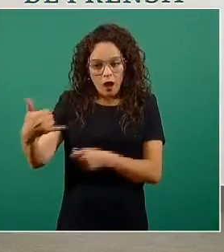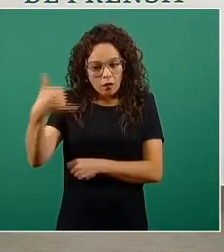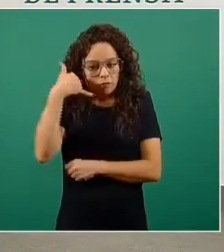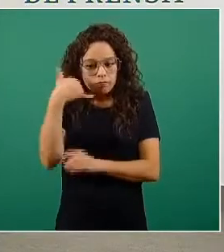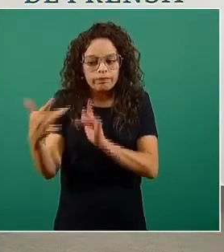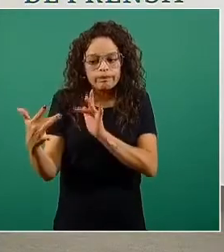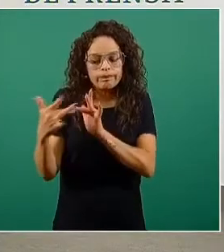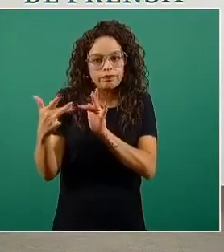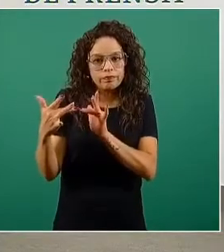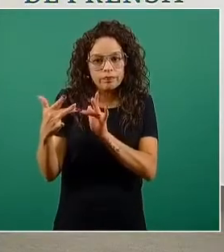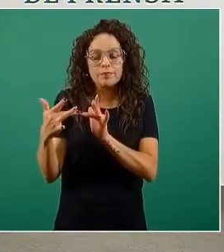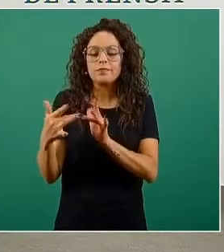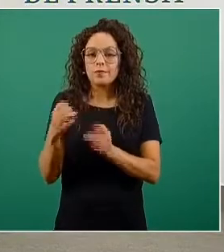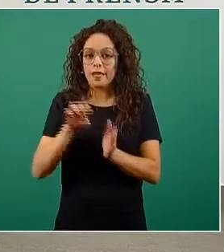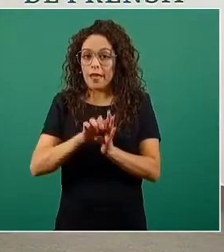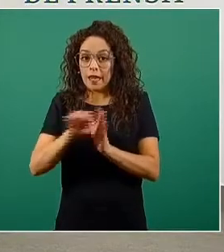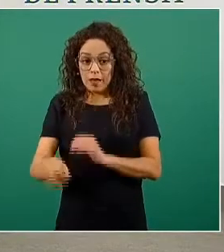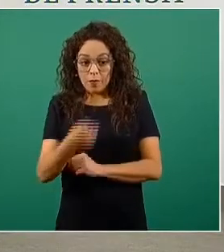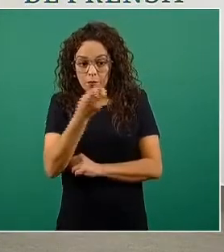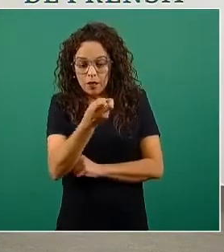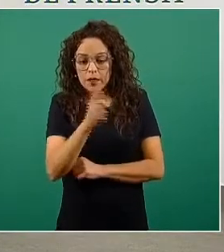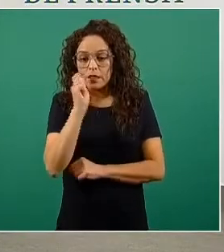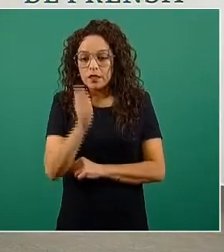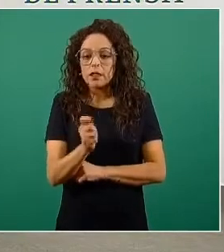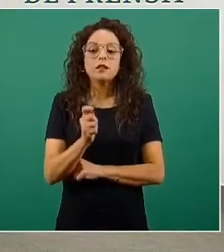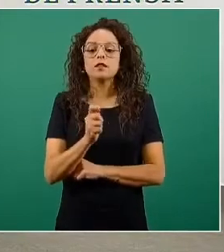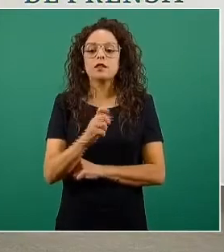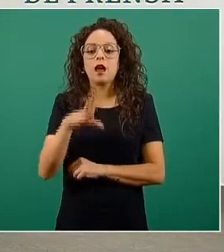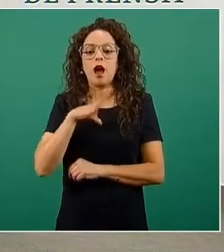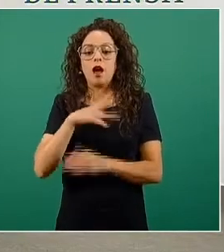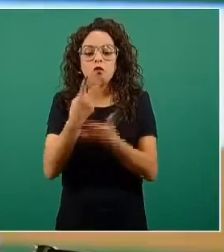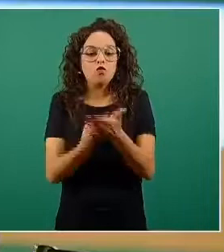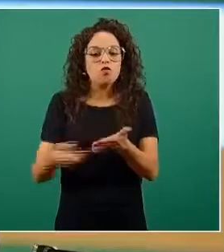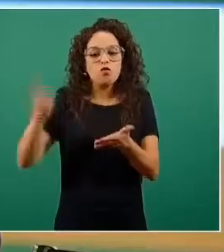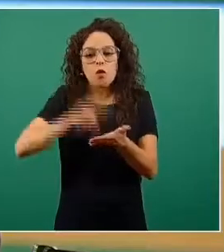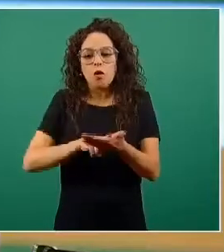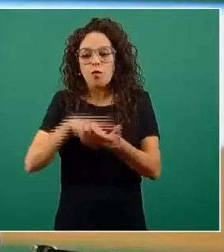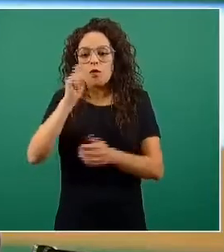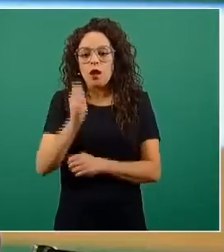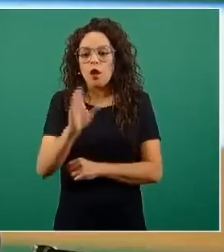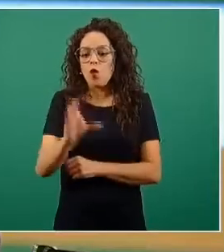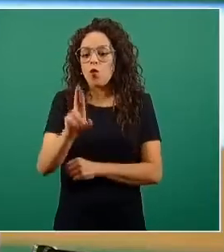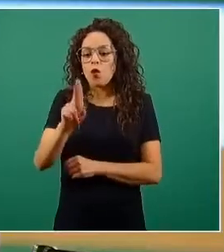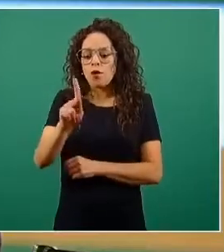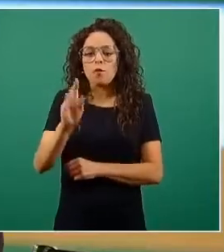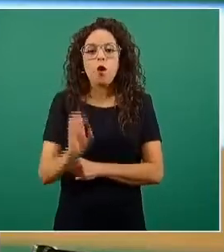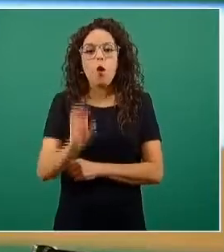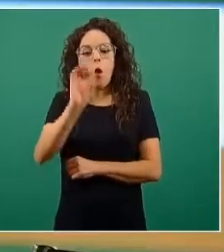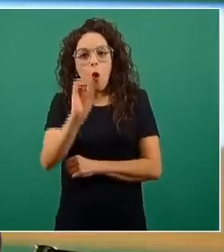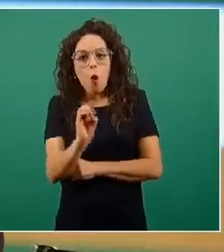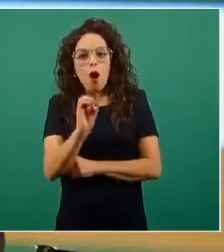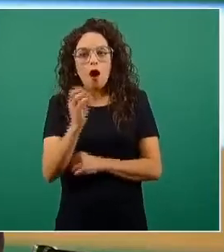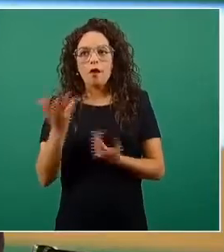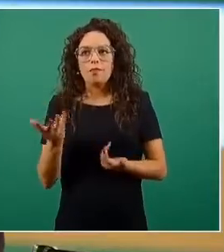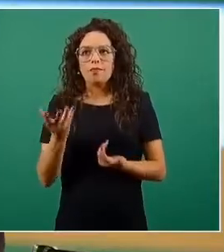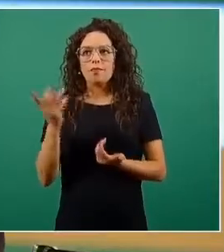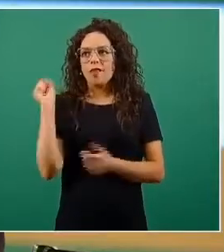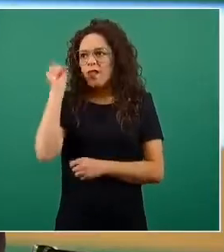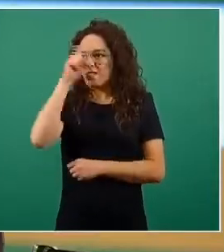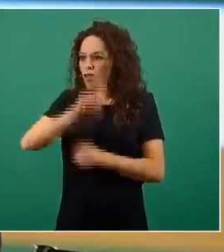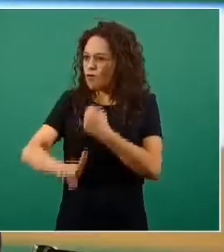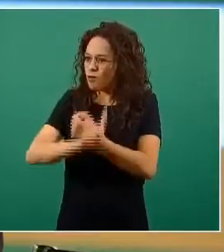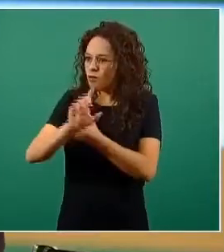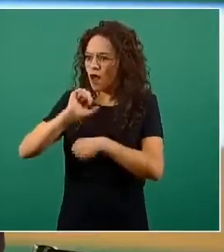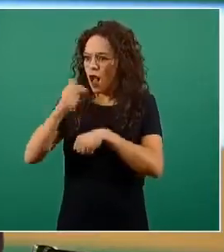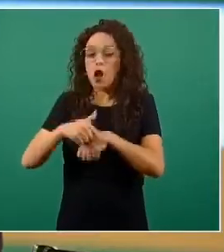estos casos que hace referencia de si tiene la duplicación de la CURP, ¿no? O alguna dificultad, o no tienen internet,